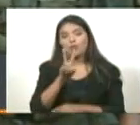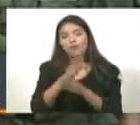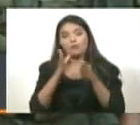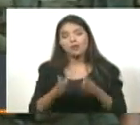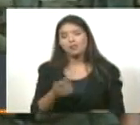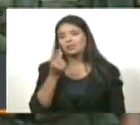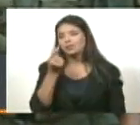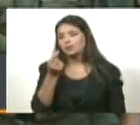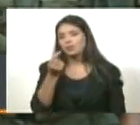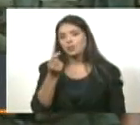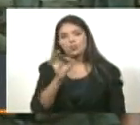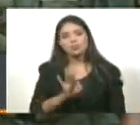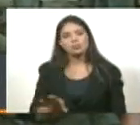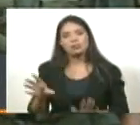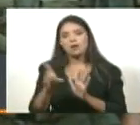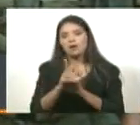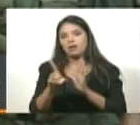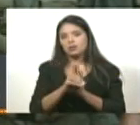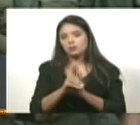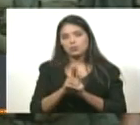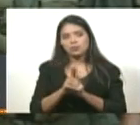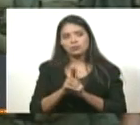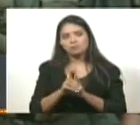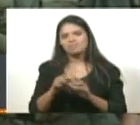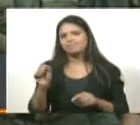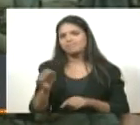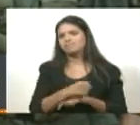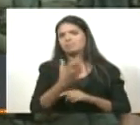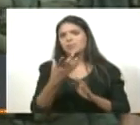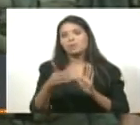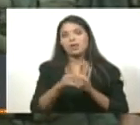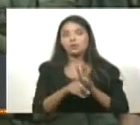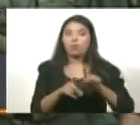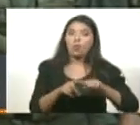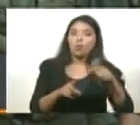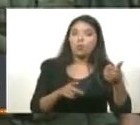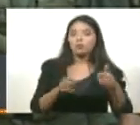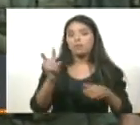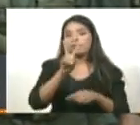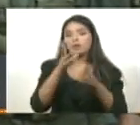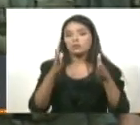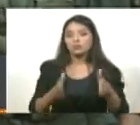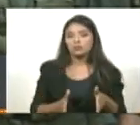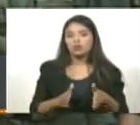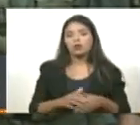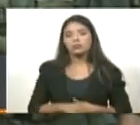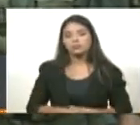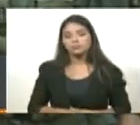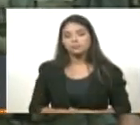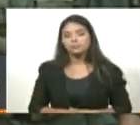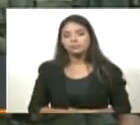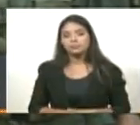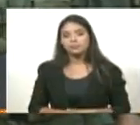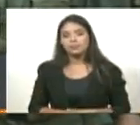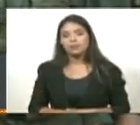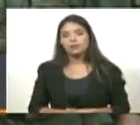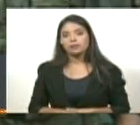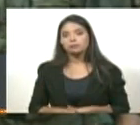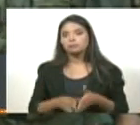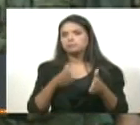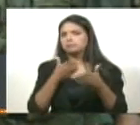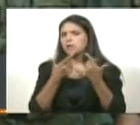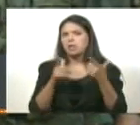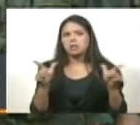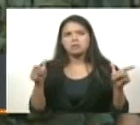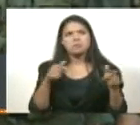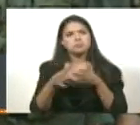Ningún derecho está por encima del derecho de un compatriota venezolano, de una compatriota venezolana, de transitar libremente